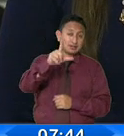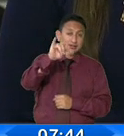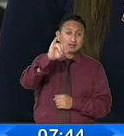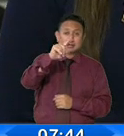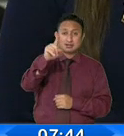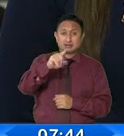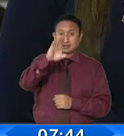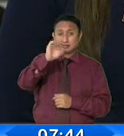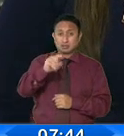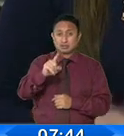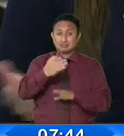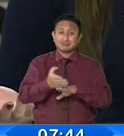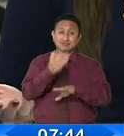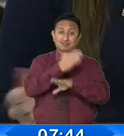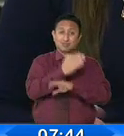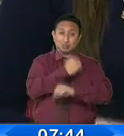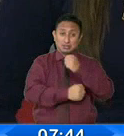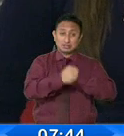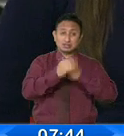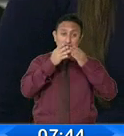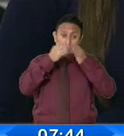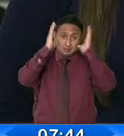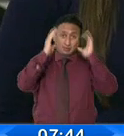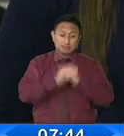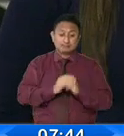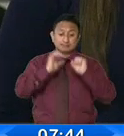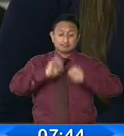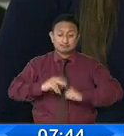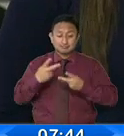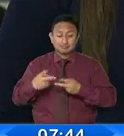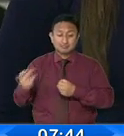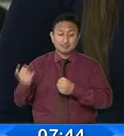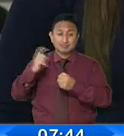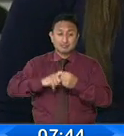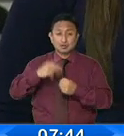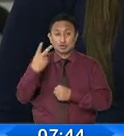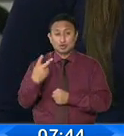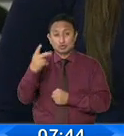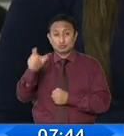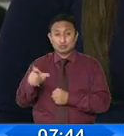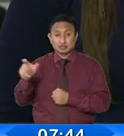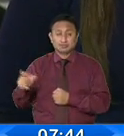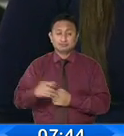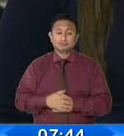del año pasado. También se logró vincular en el proceso a dos personas más.